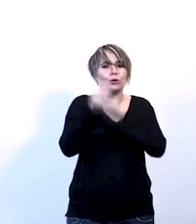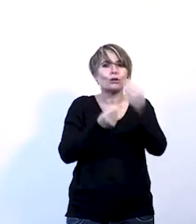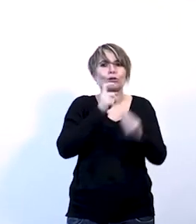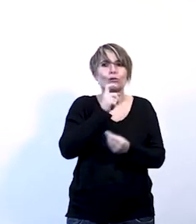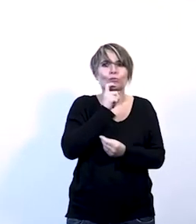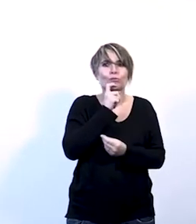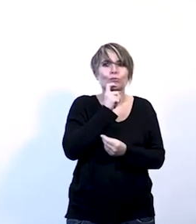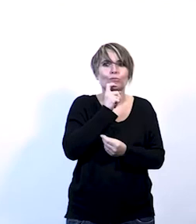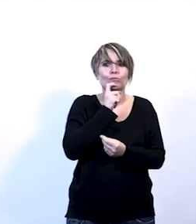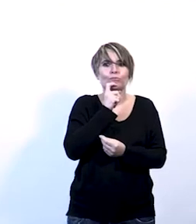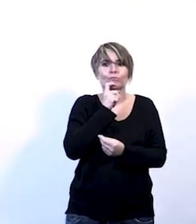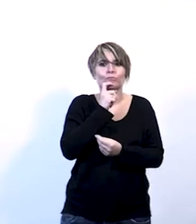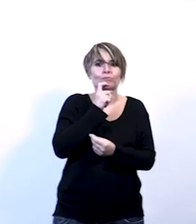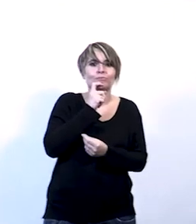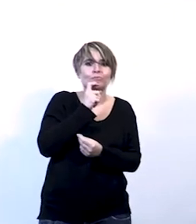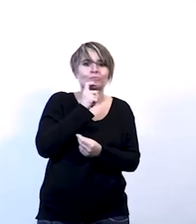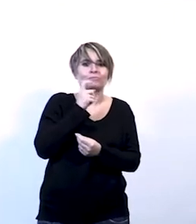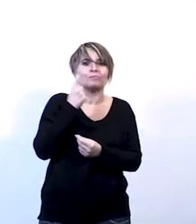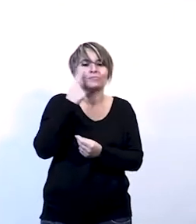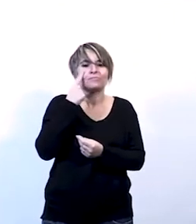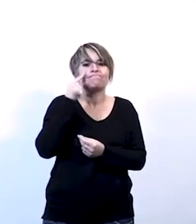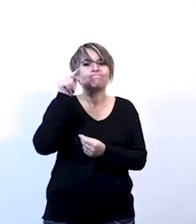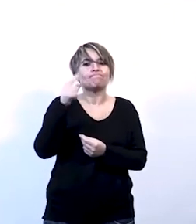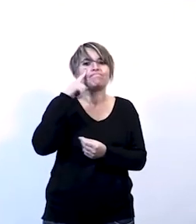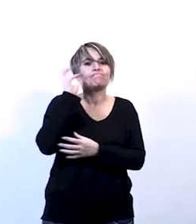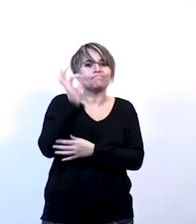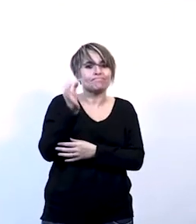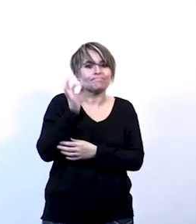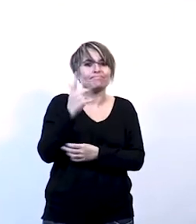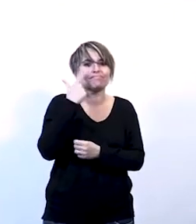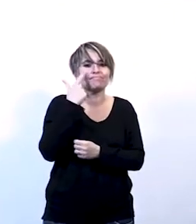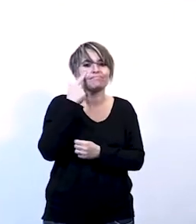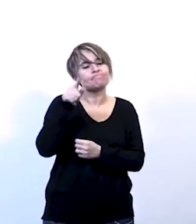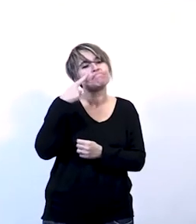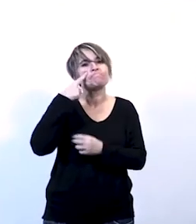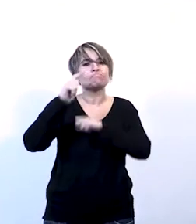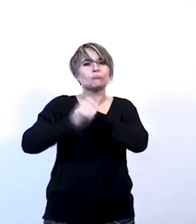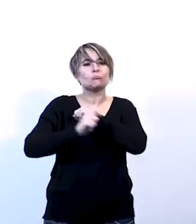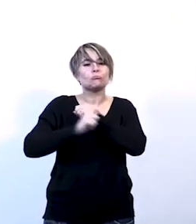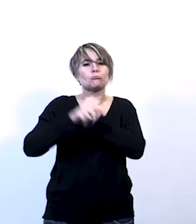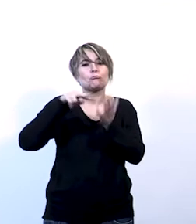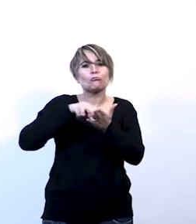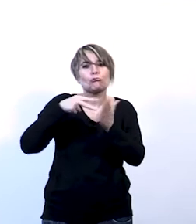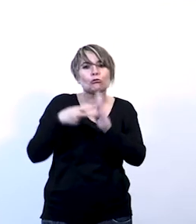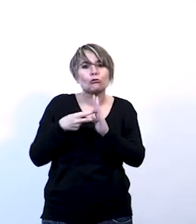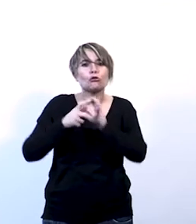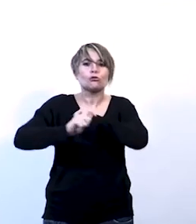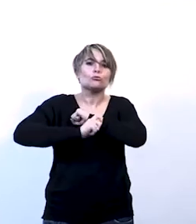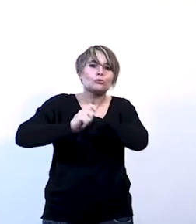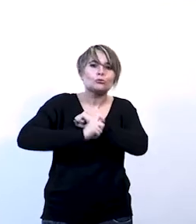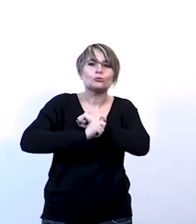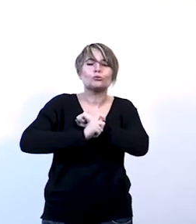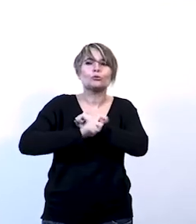Soraida? Bueno, sí, la verdad, una de las tácticas, y yo creo que